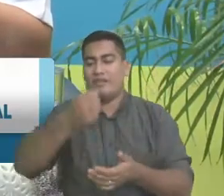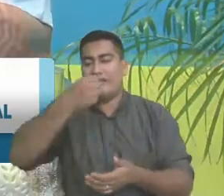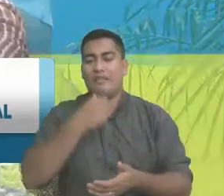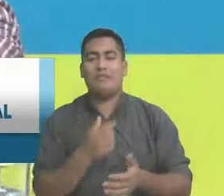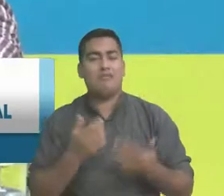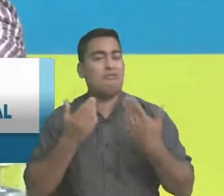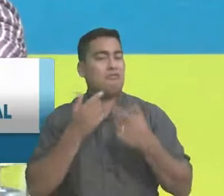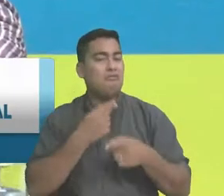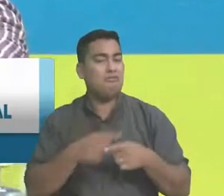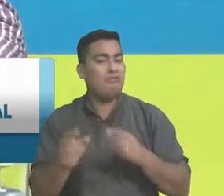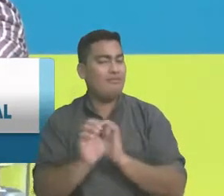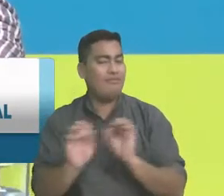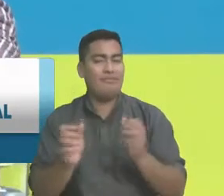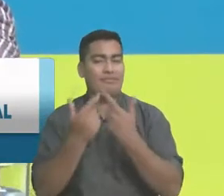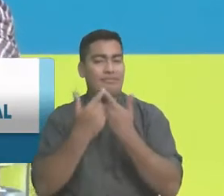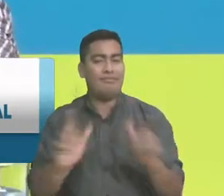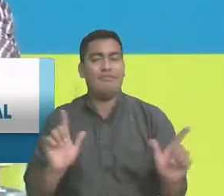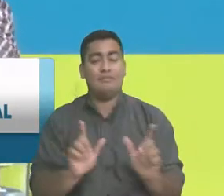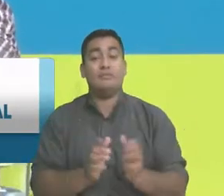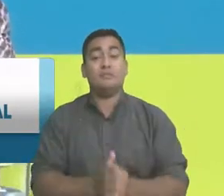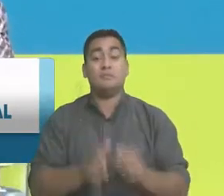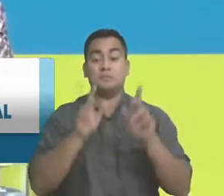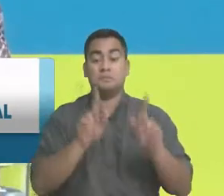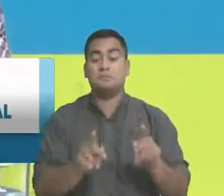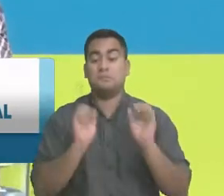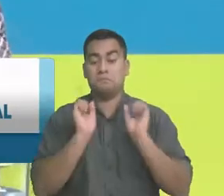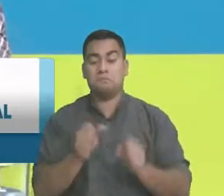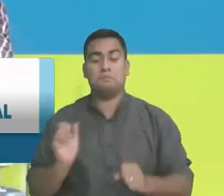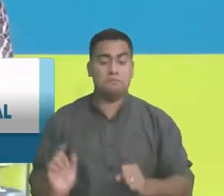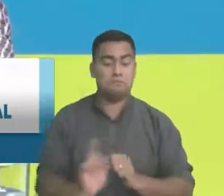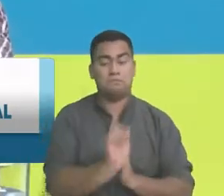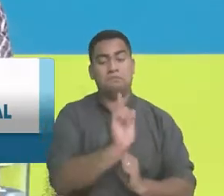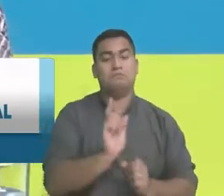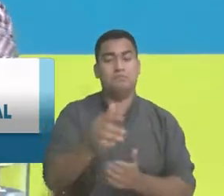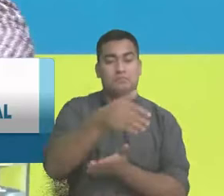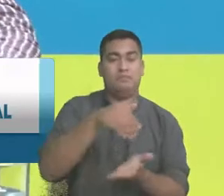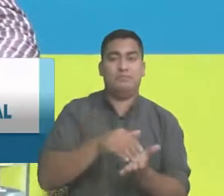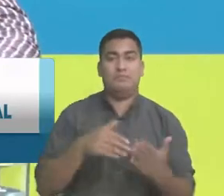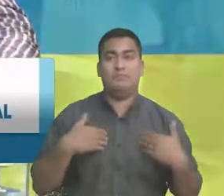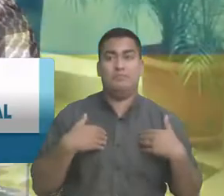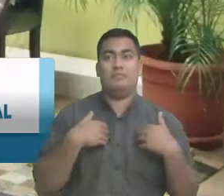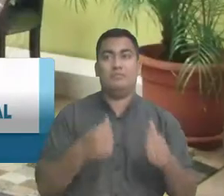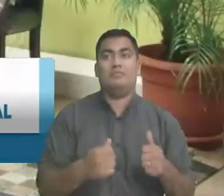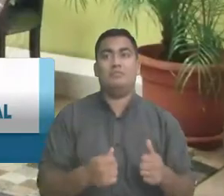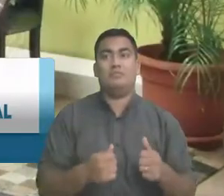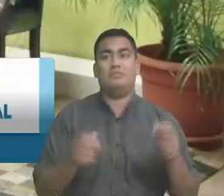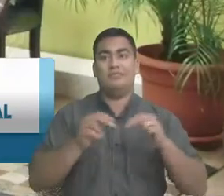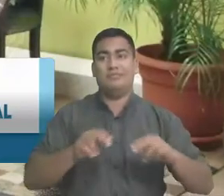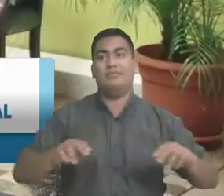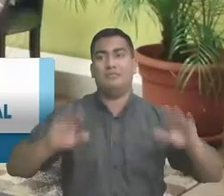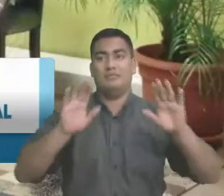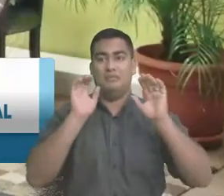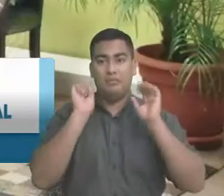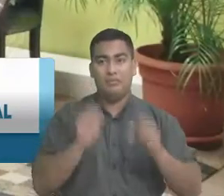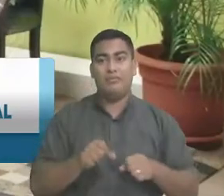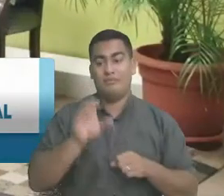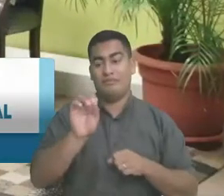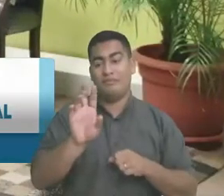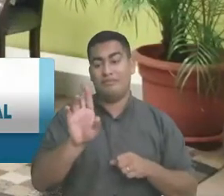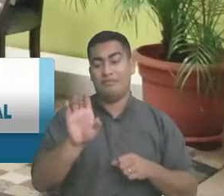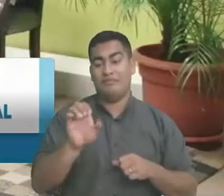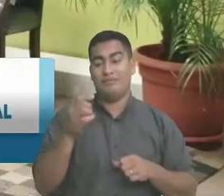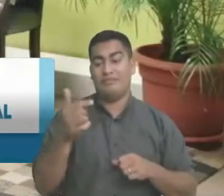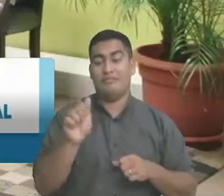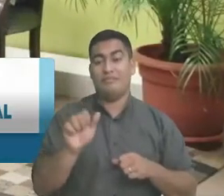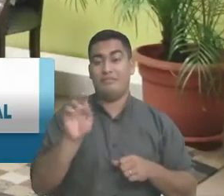gratuitamente. La persona bien puede entonces ir a la clínica de medicina natural y pedir el yantén. Así o el orégano. Sí, claro